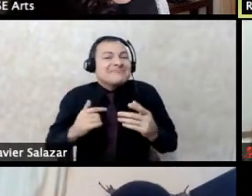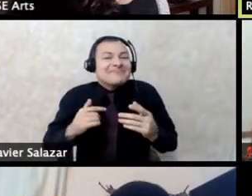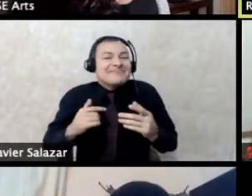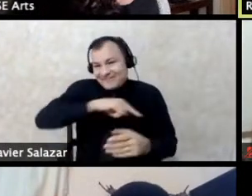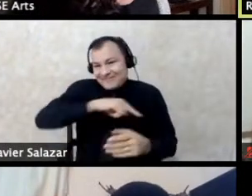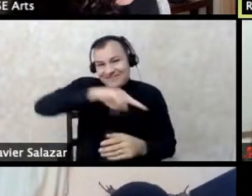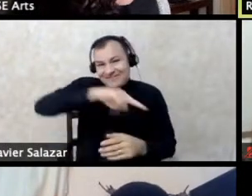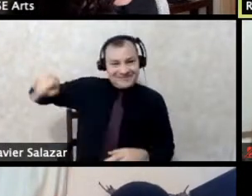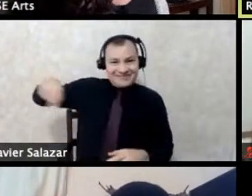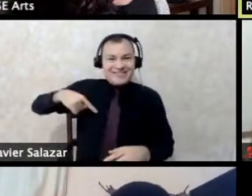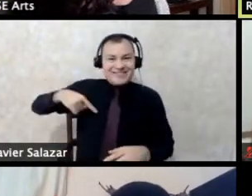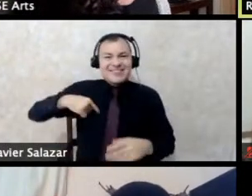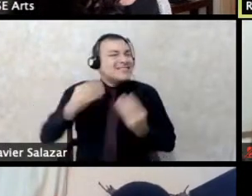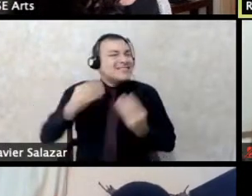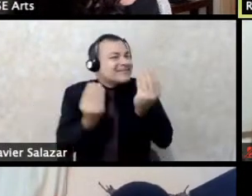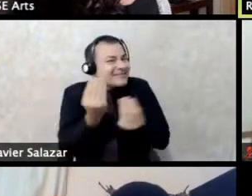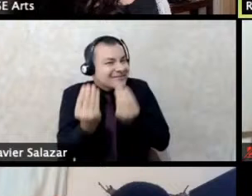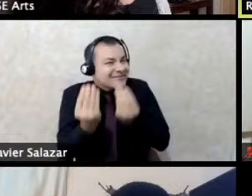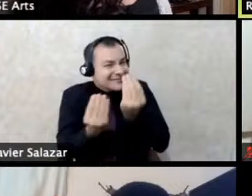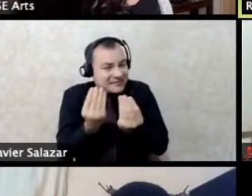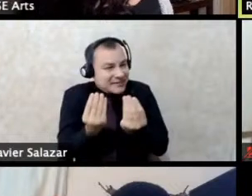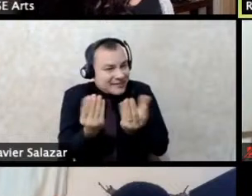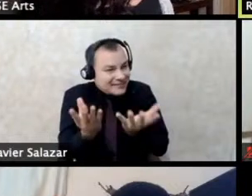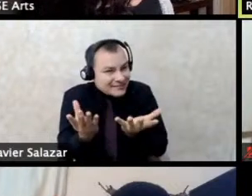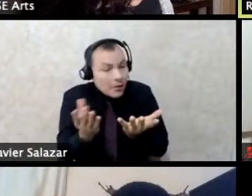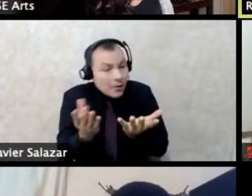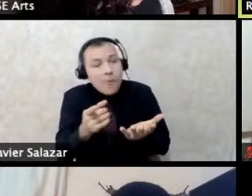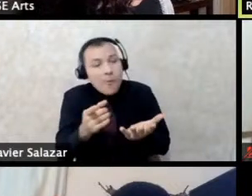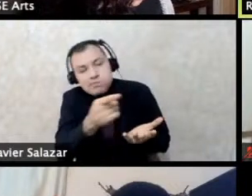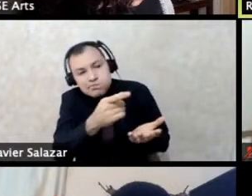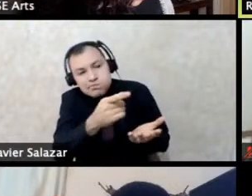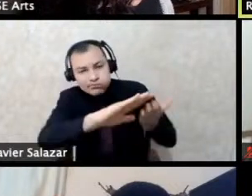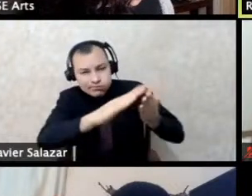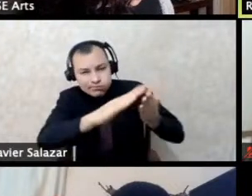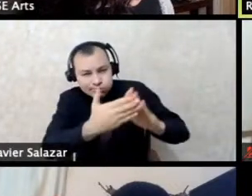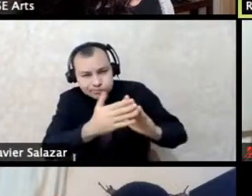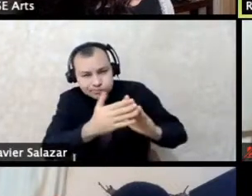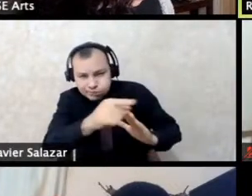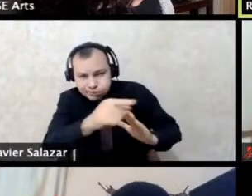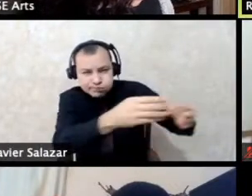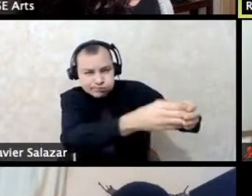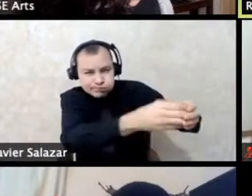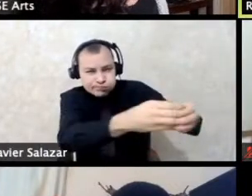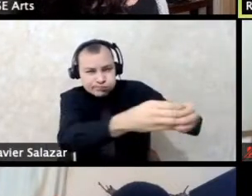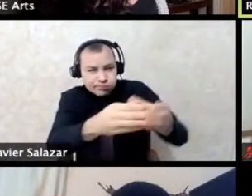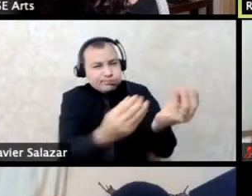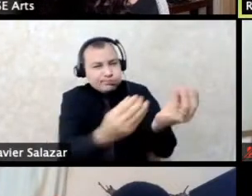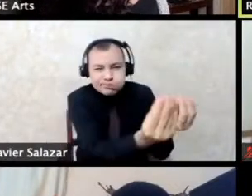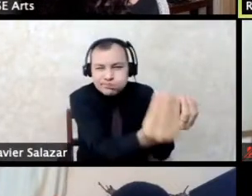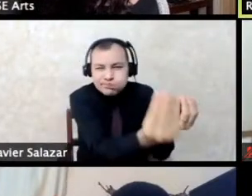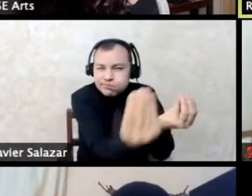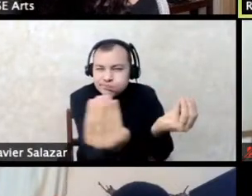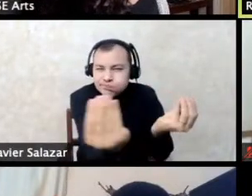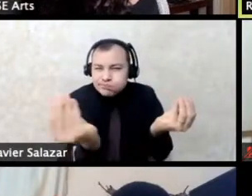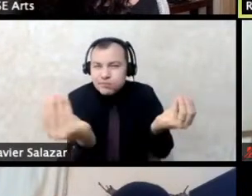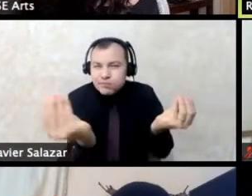decía, donde hemos encontrado pues un resultado muy interesante.